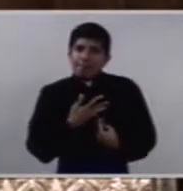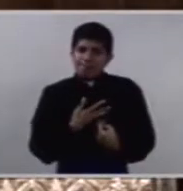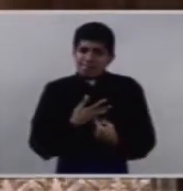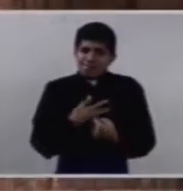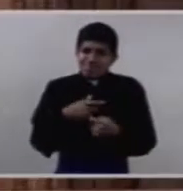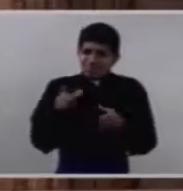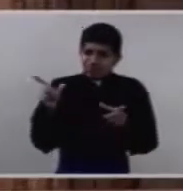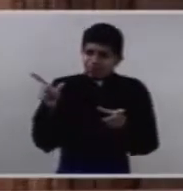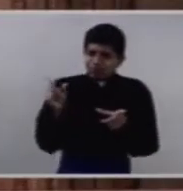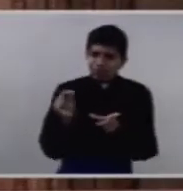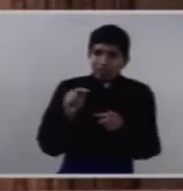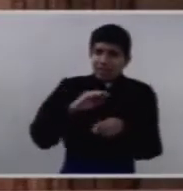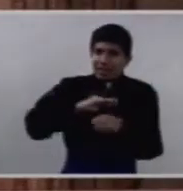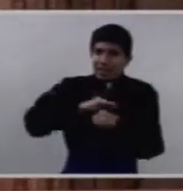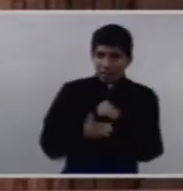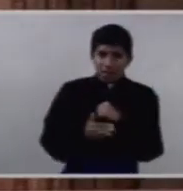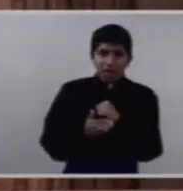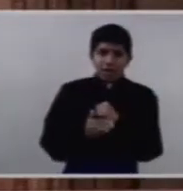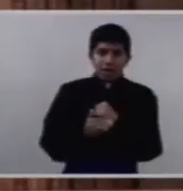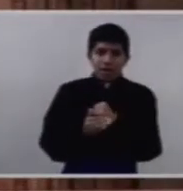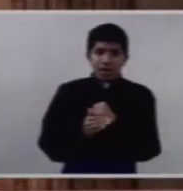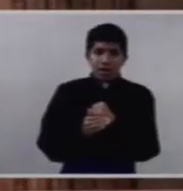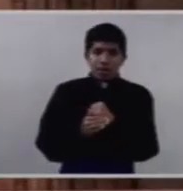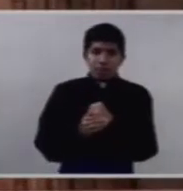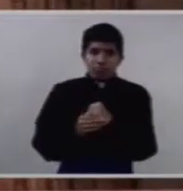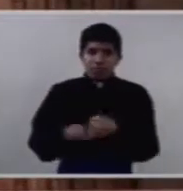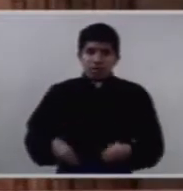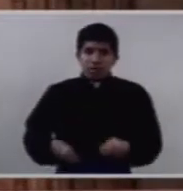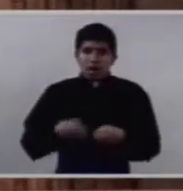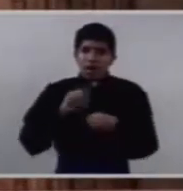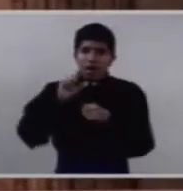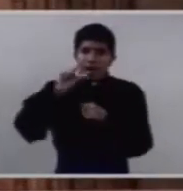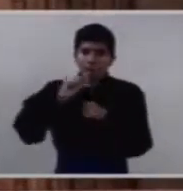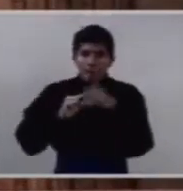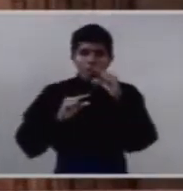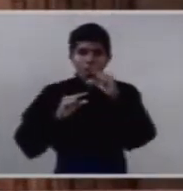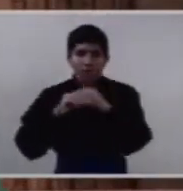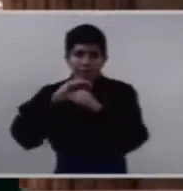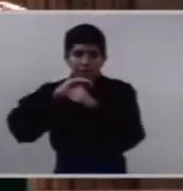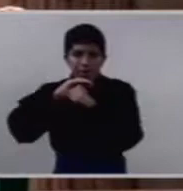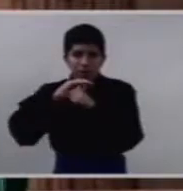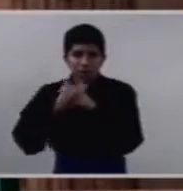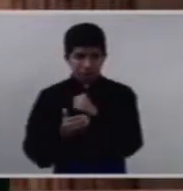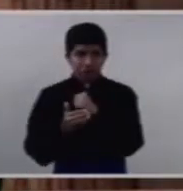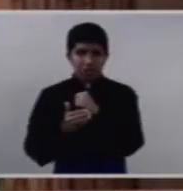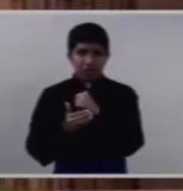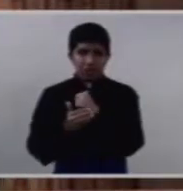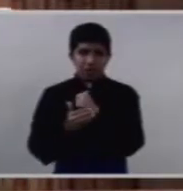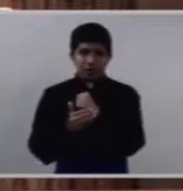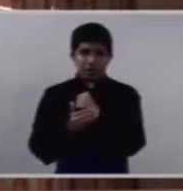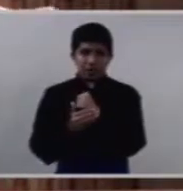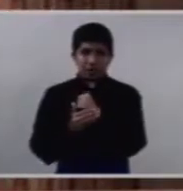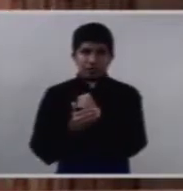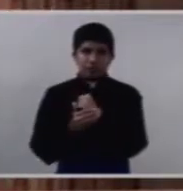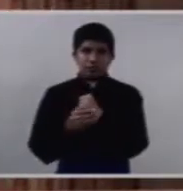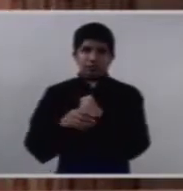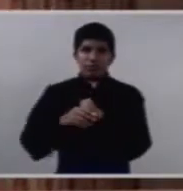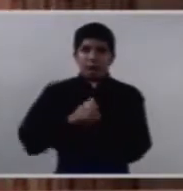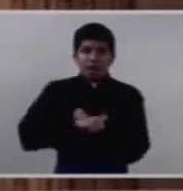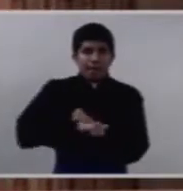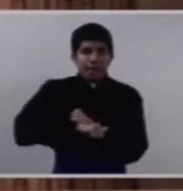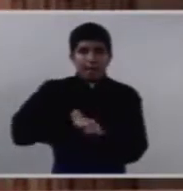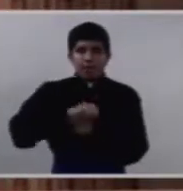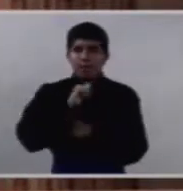caducidad, se va terminando. Nada de lo que hay es